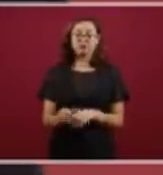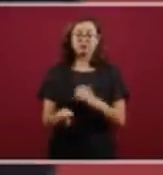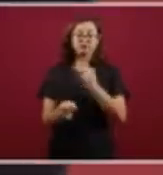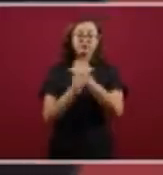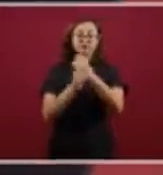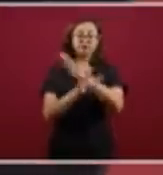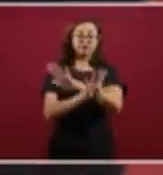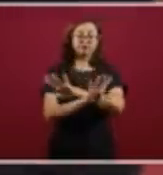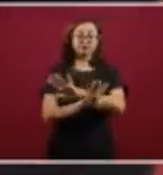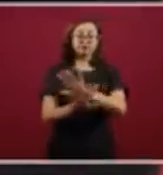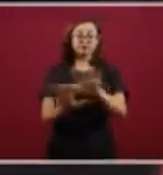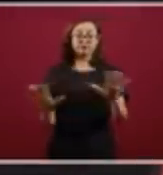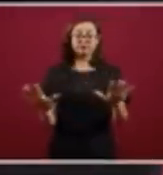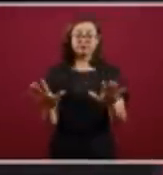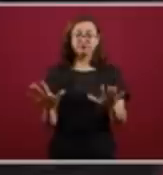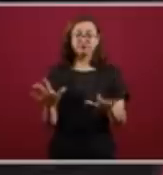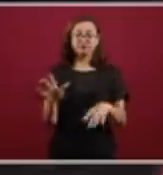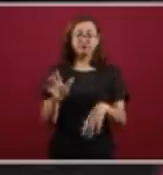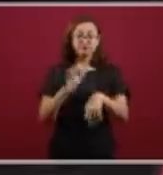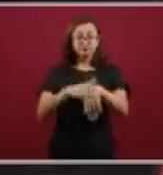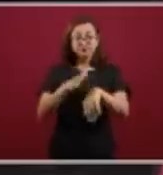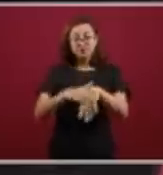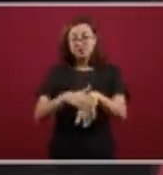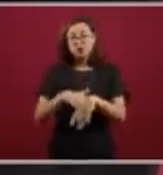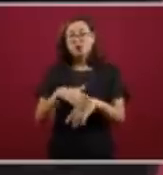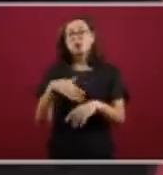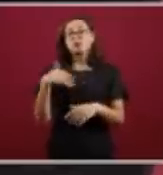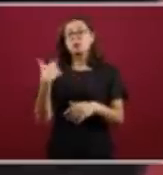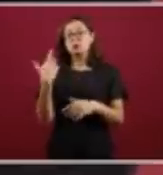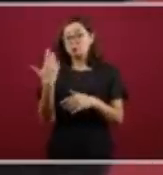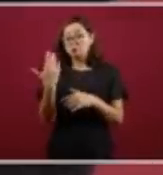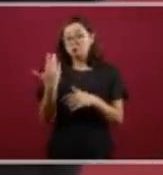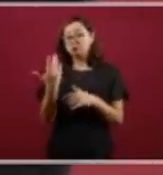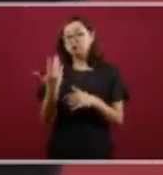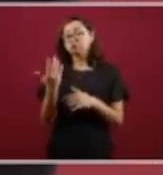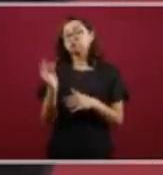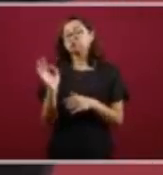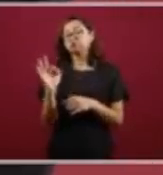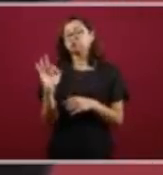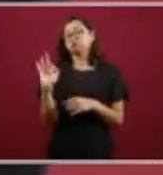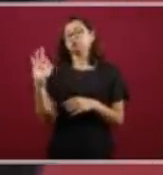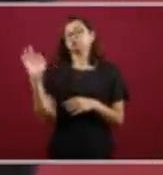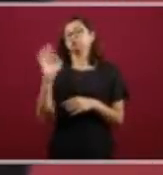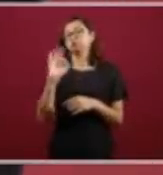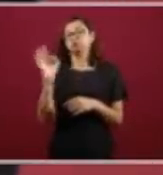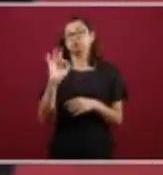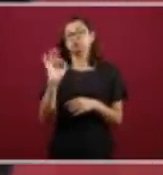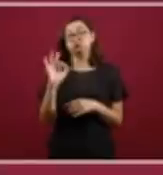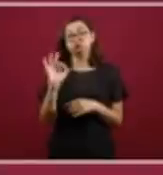diciendo a los de benemérito que cuando menos, a lo mejor